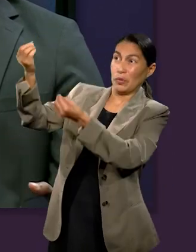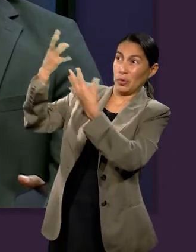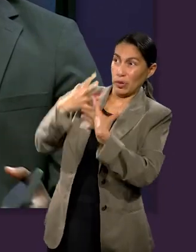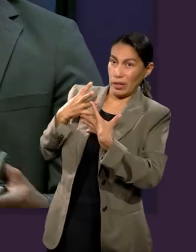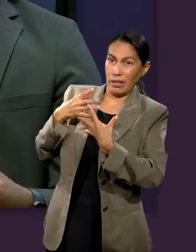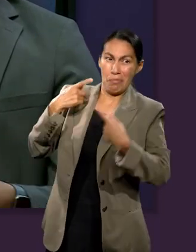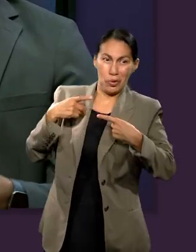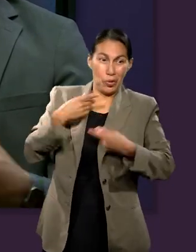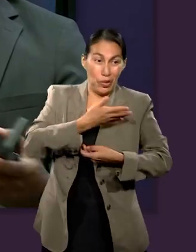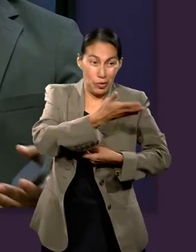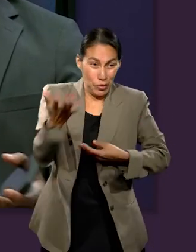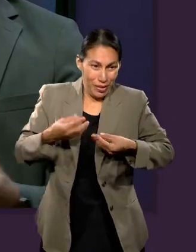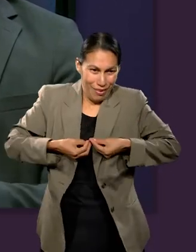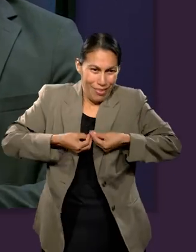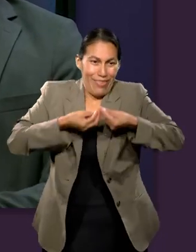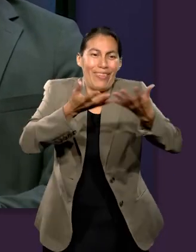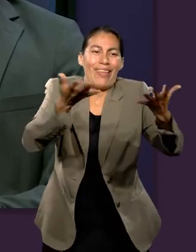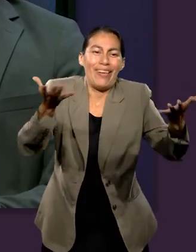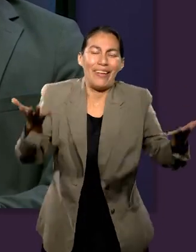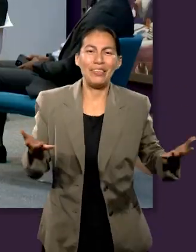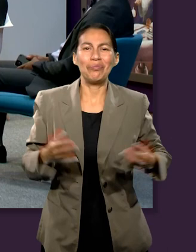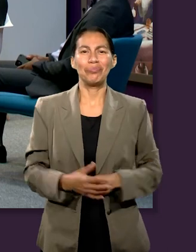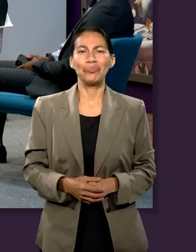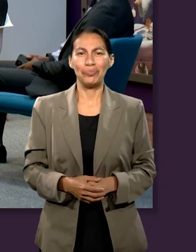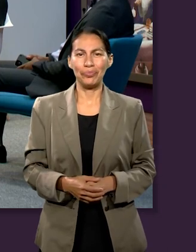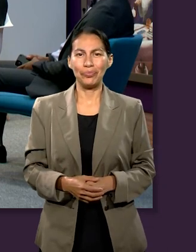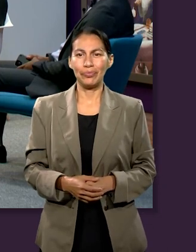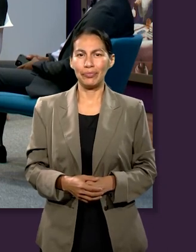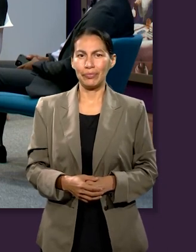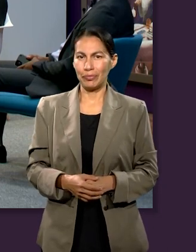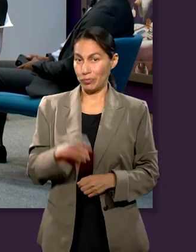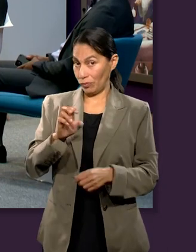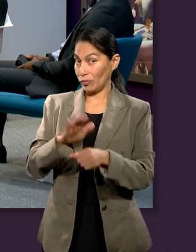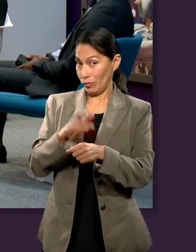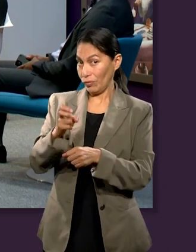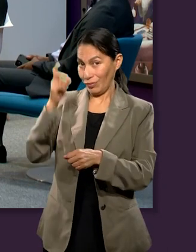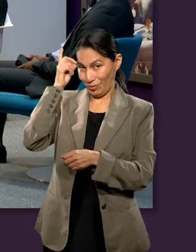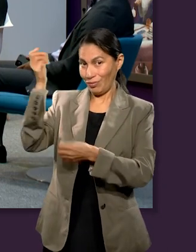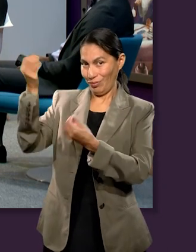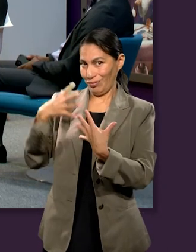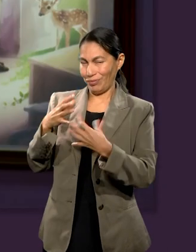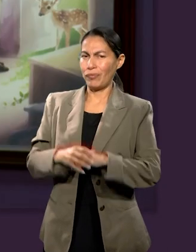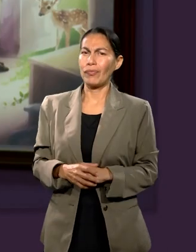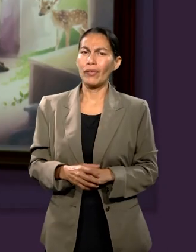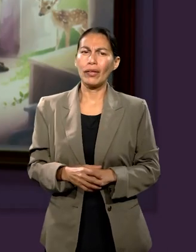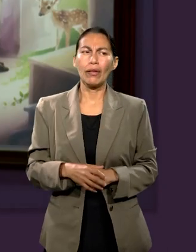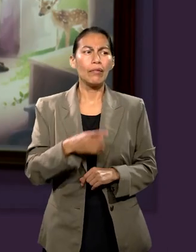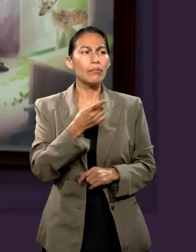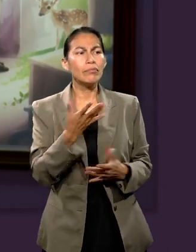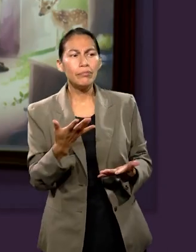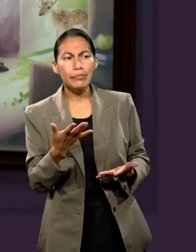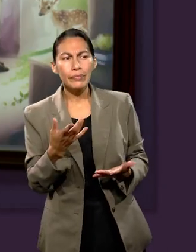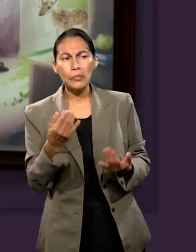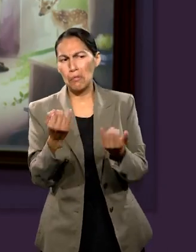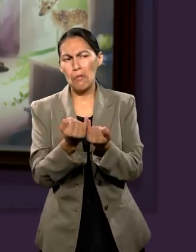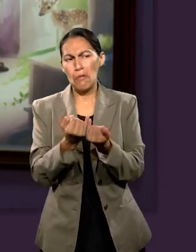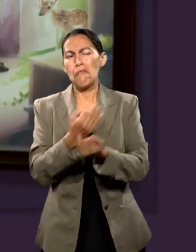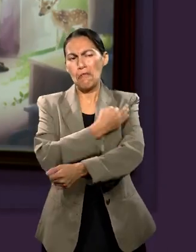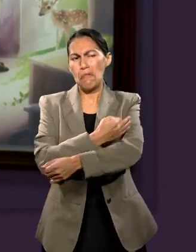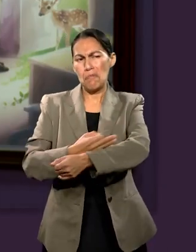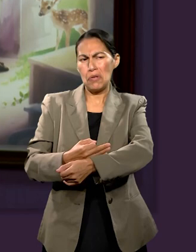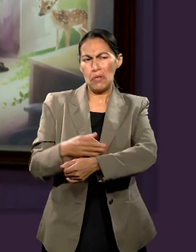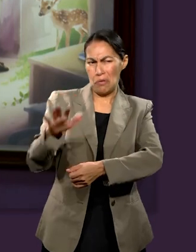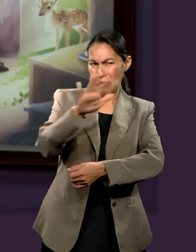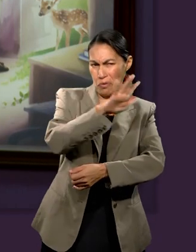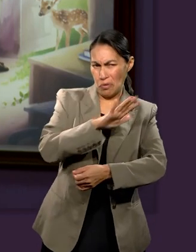bendecir para bendecir a los demás Adele Pues igual prácticamente con lo